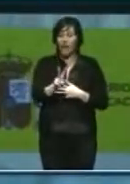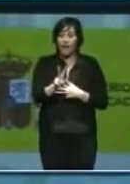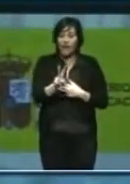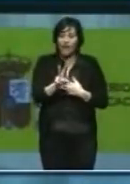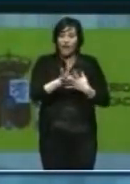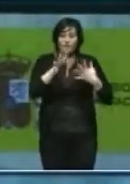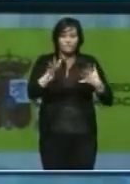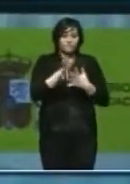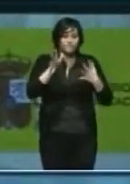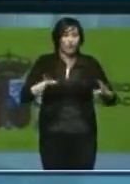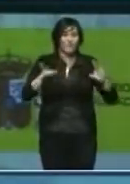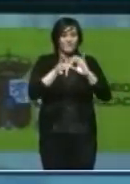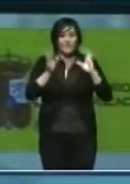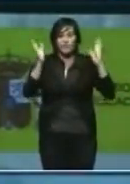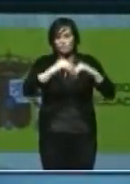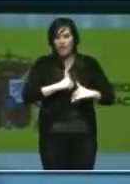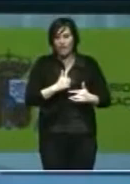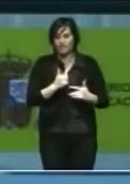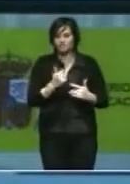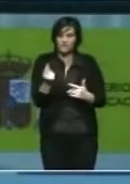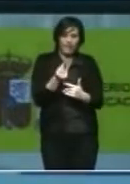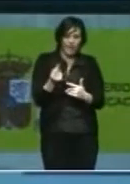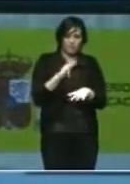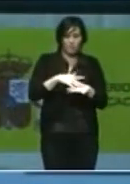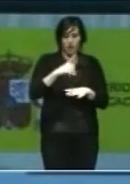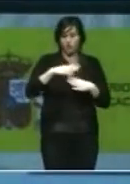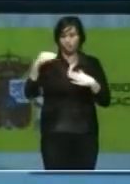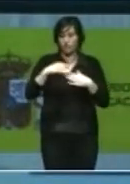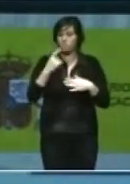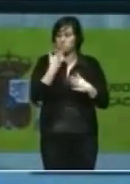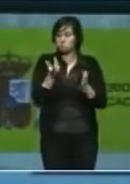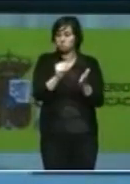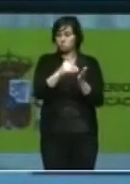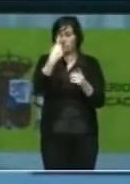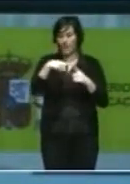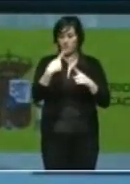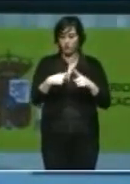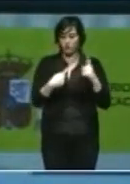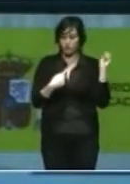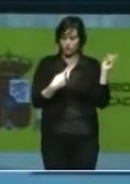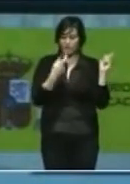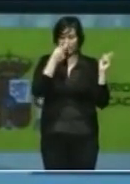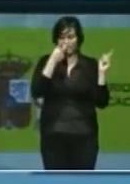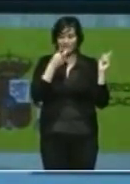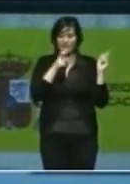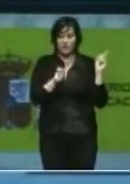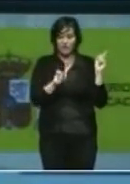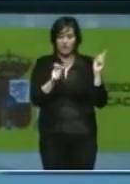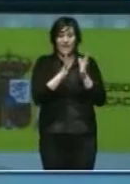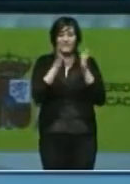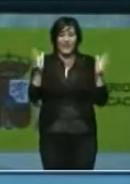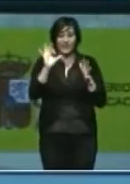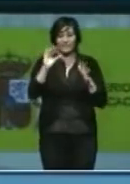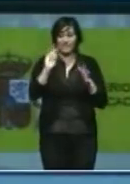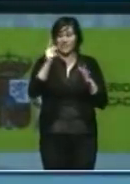falta de conectividad entre los usuarios del mismo. Introduce este elemento, que es este término, que es el ground scraper, en